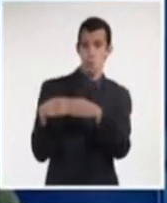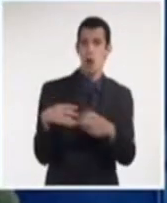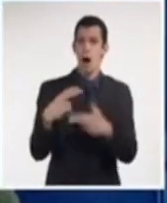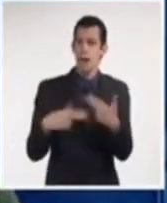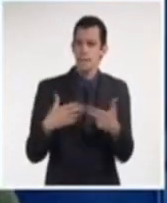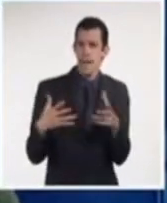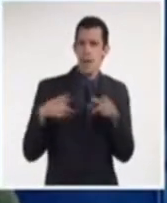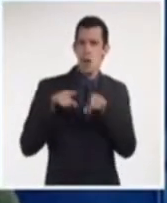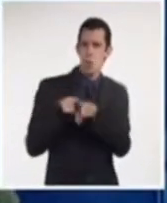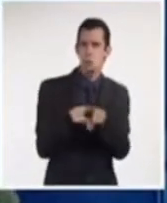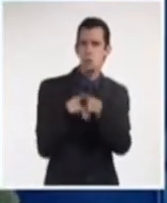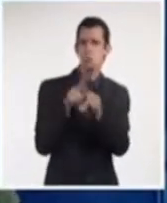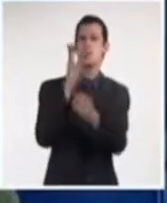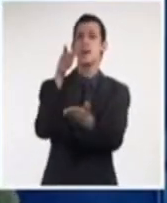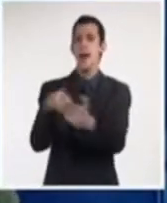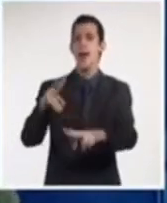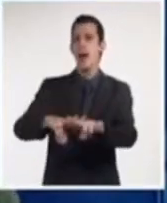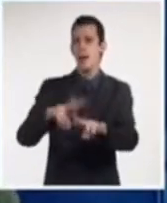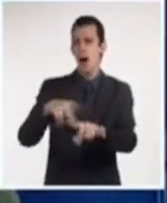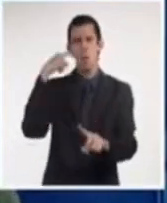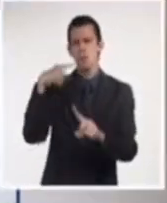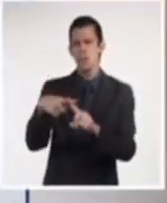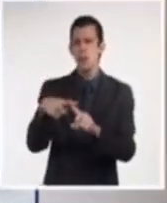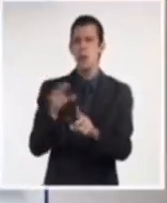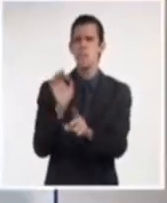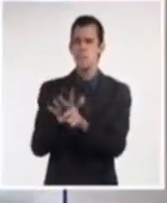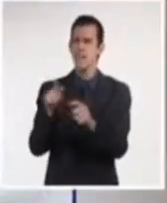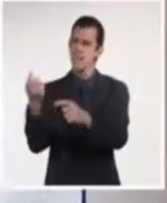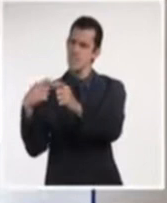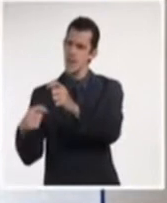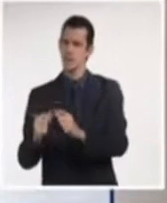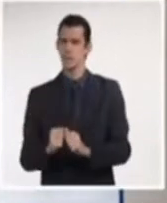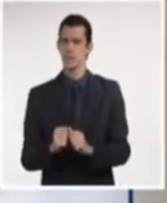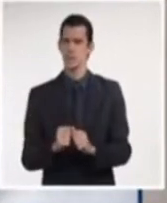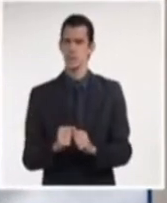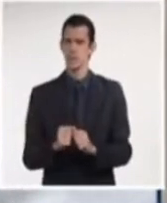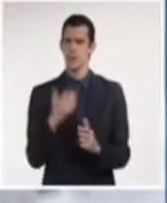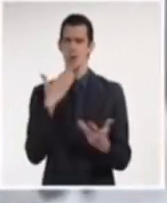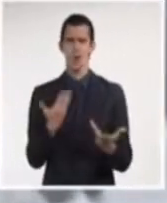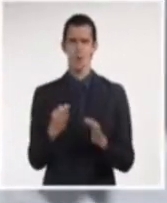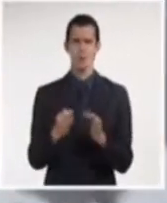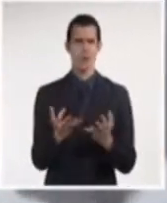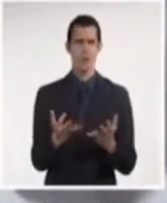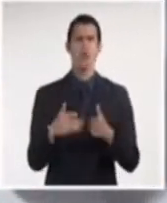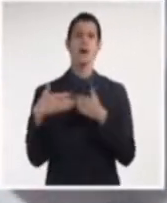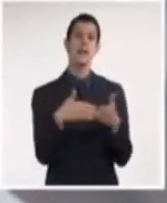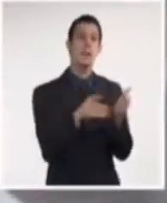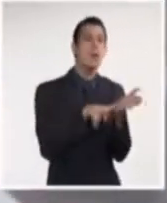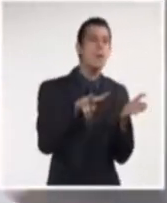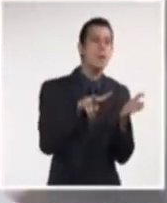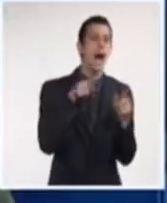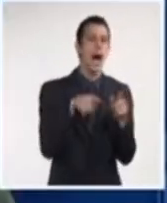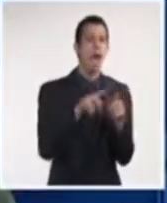trasladar estas drogas ilícitas desde la provincia de Granma a la capital. Estas personas tienen vinculación entre sí, vínculos de amistad